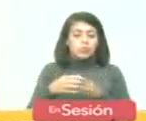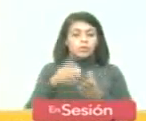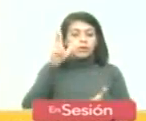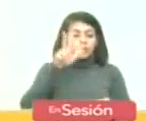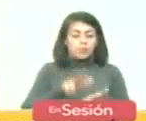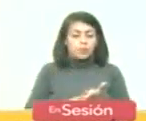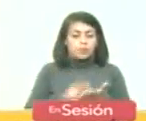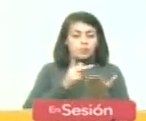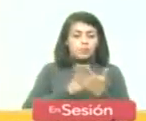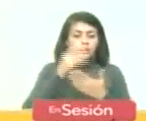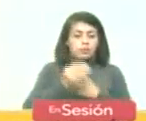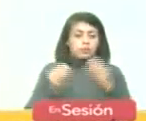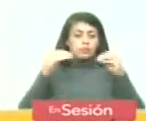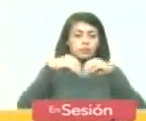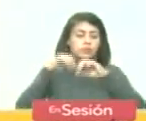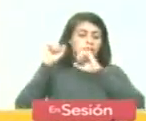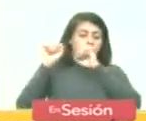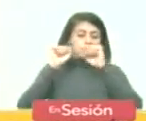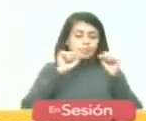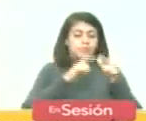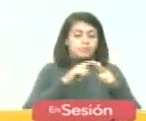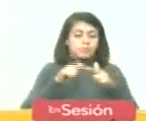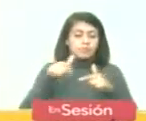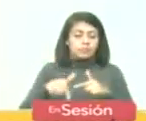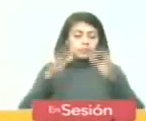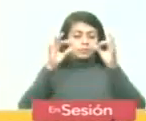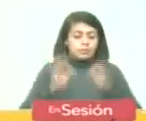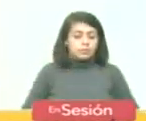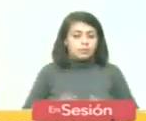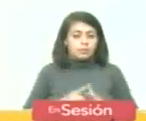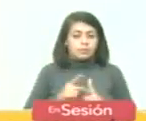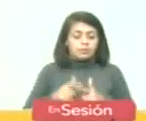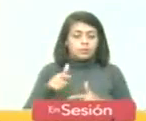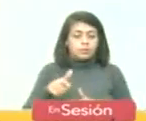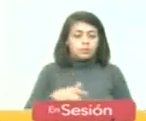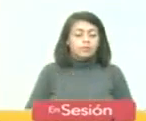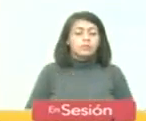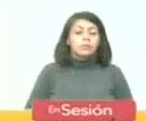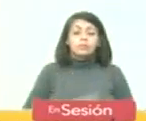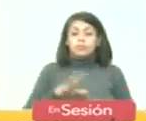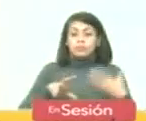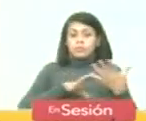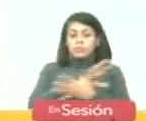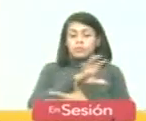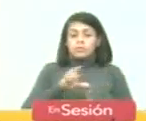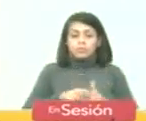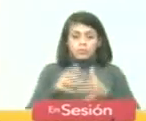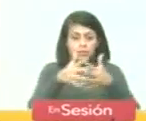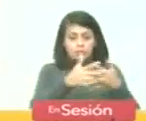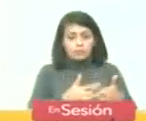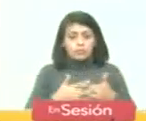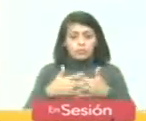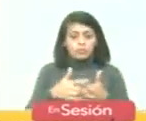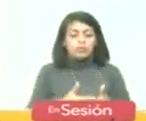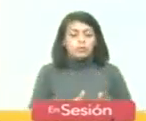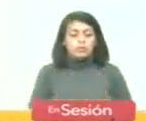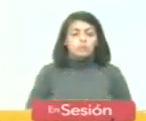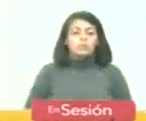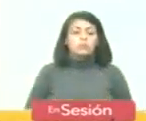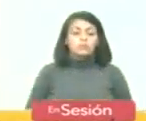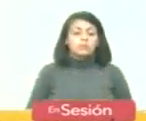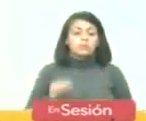aprobación de este acuerdo en rechazo categórico a esta provocación de los Estados Unidos de Norteamérica y